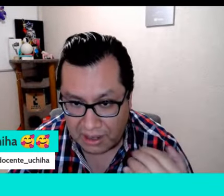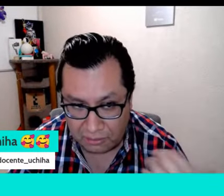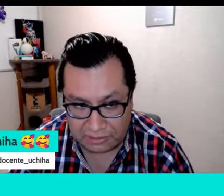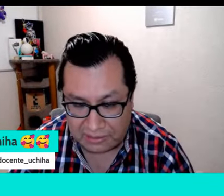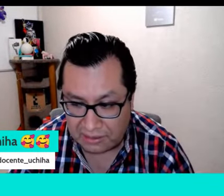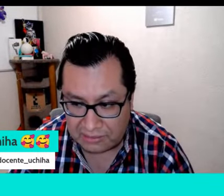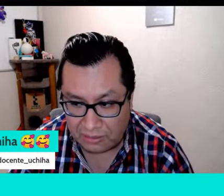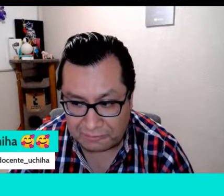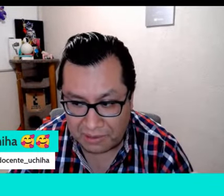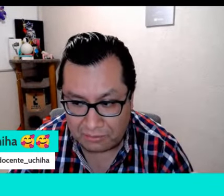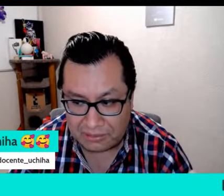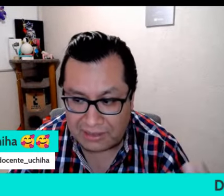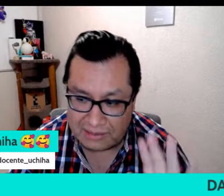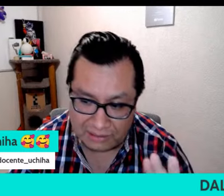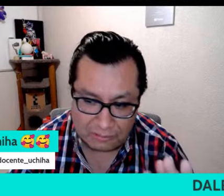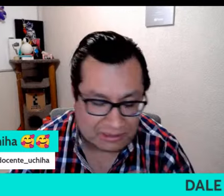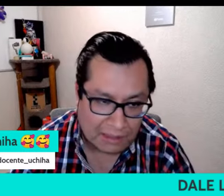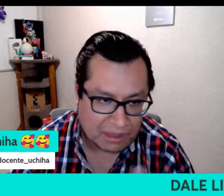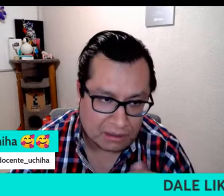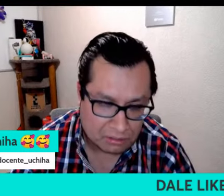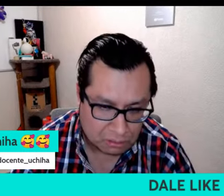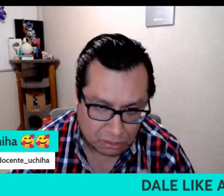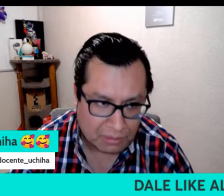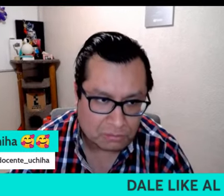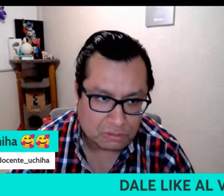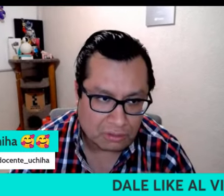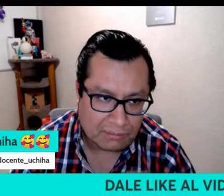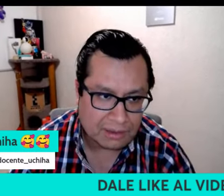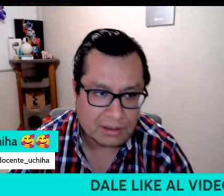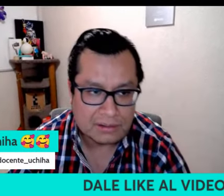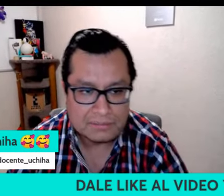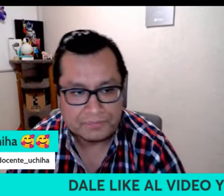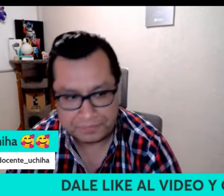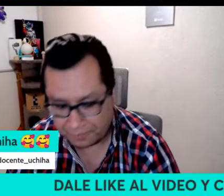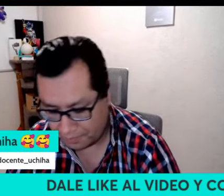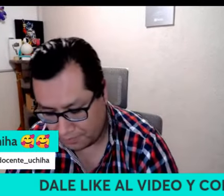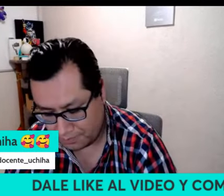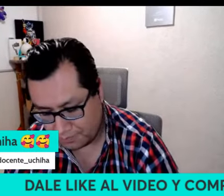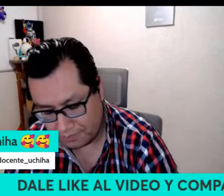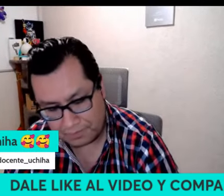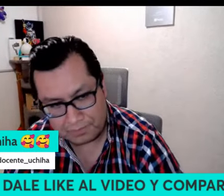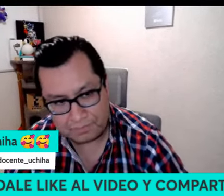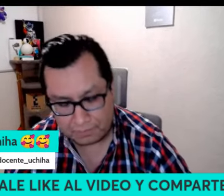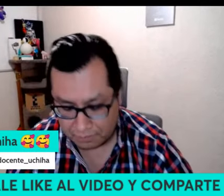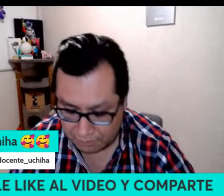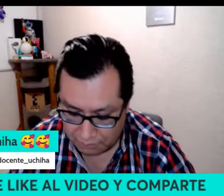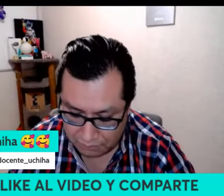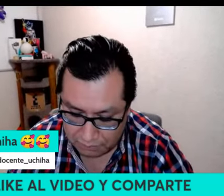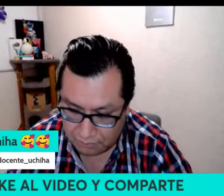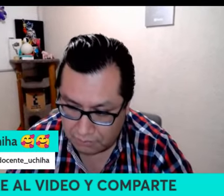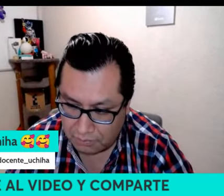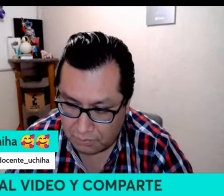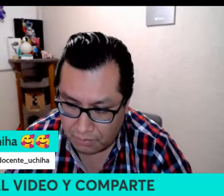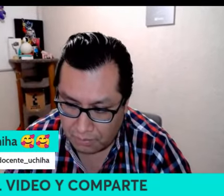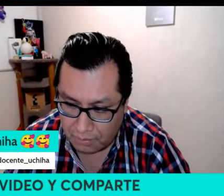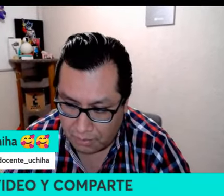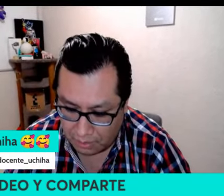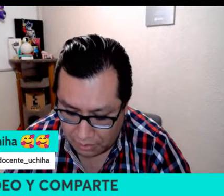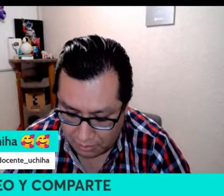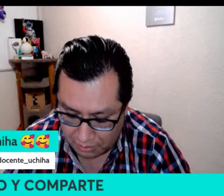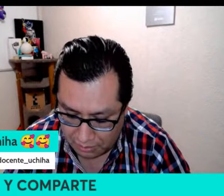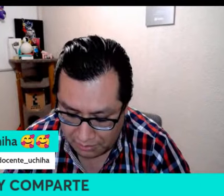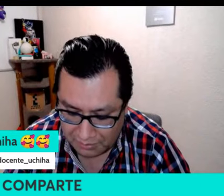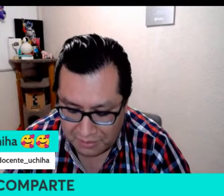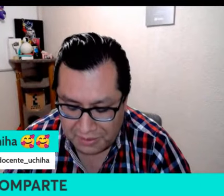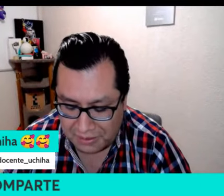a los que están haciendo las preguntas eso sí a mí no me gustó de verdad pero también la Merkel metió algo en su